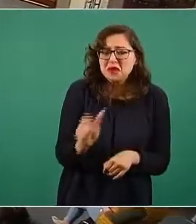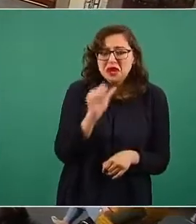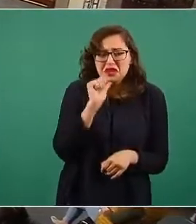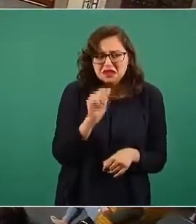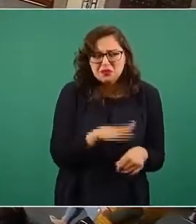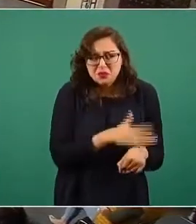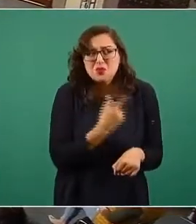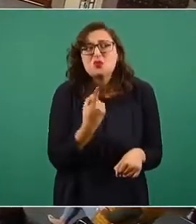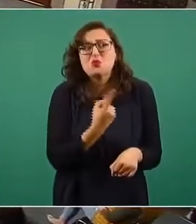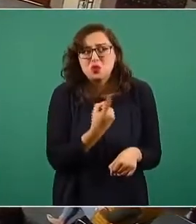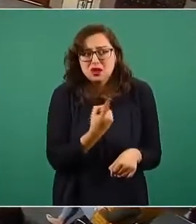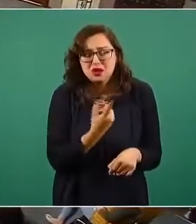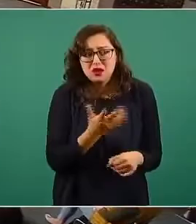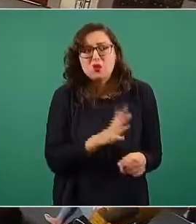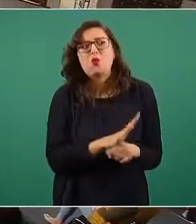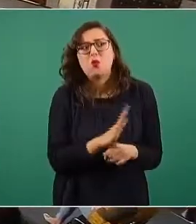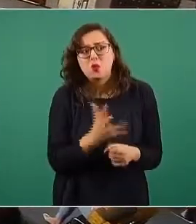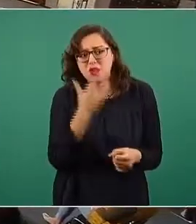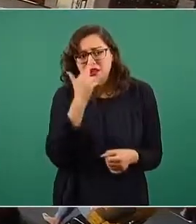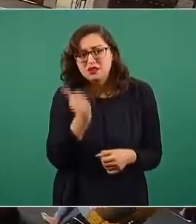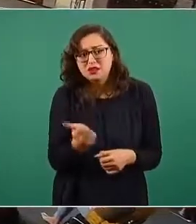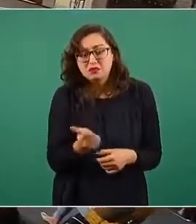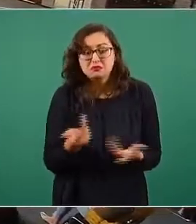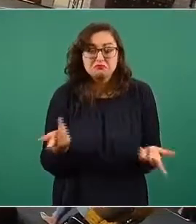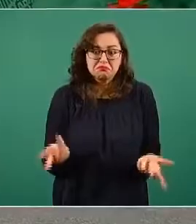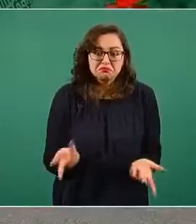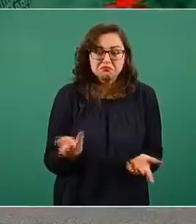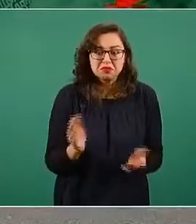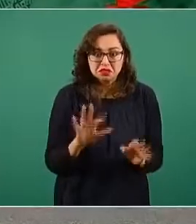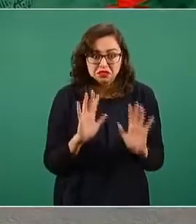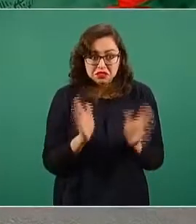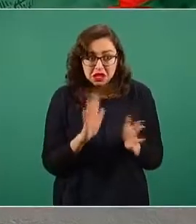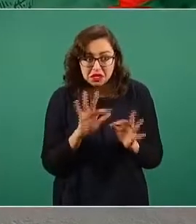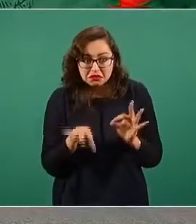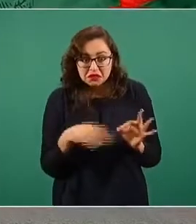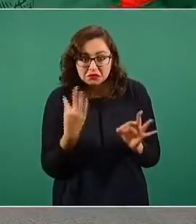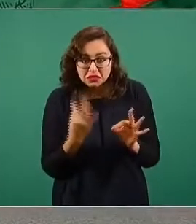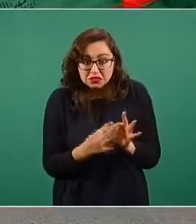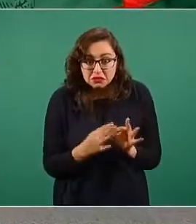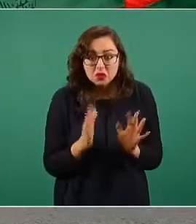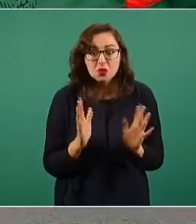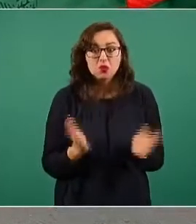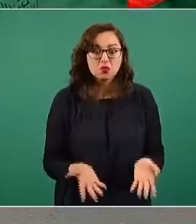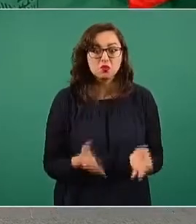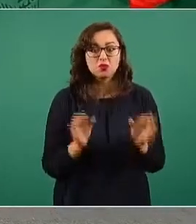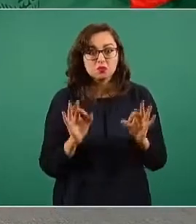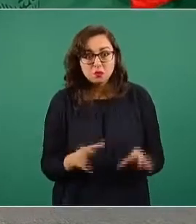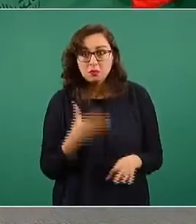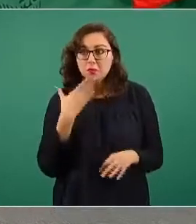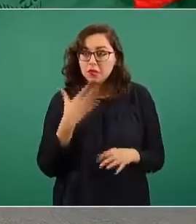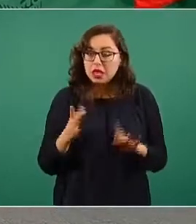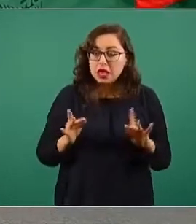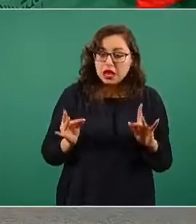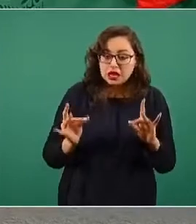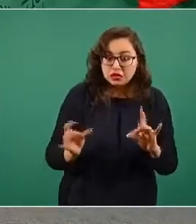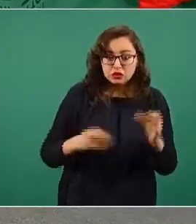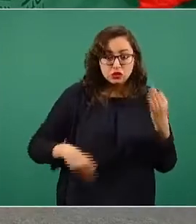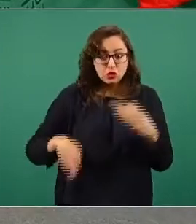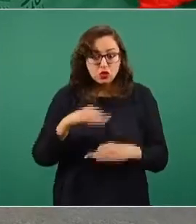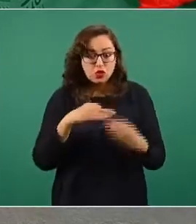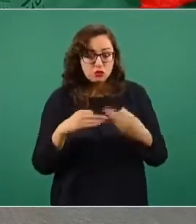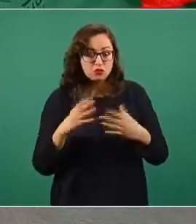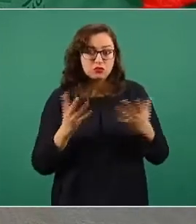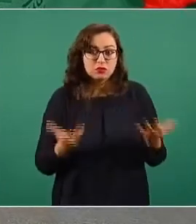pagar lo que se comprometió a hacer, si es que el trabajo ya está terminado, si es que estaba de buena calidad, si estuvo a tiempo, en fin.